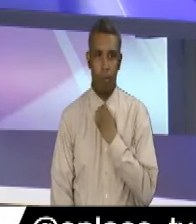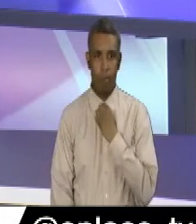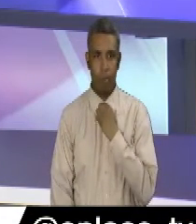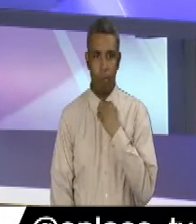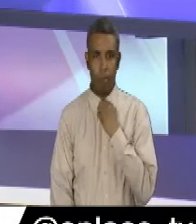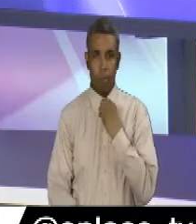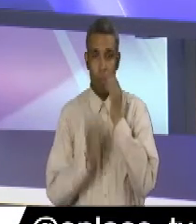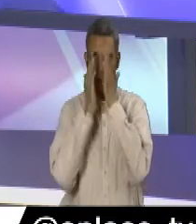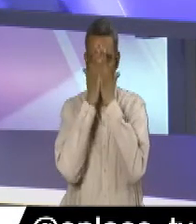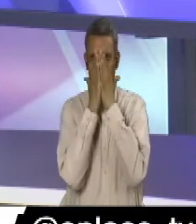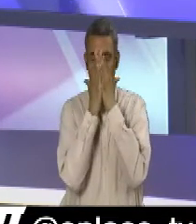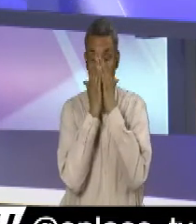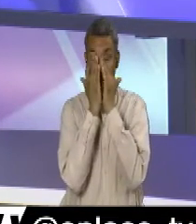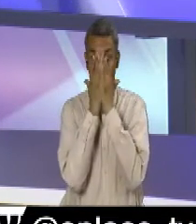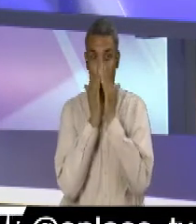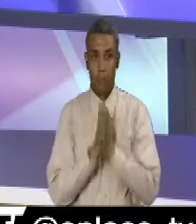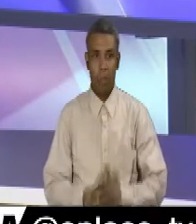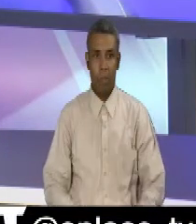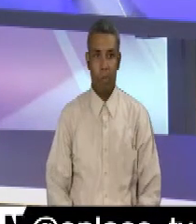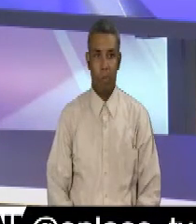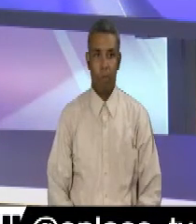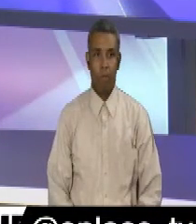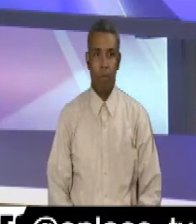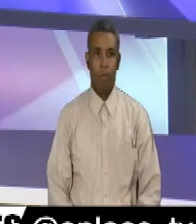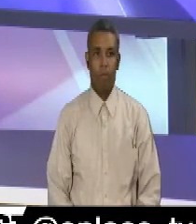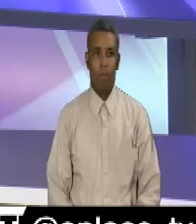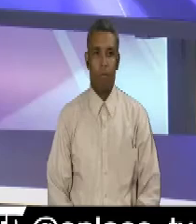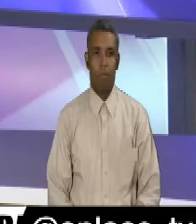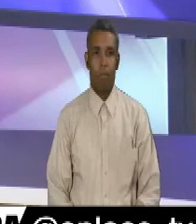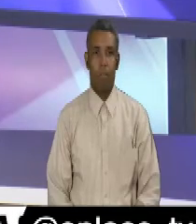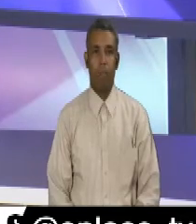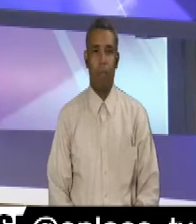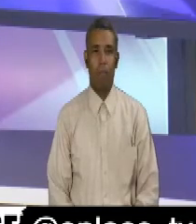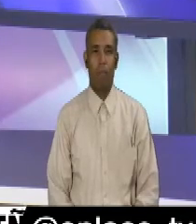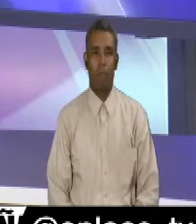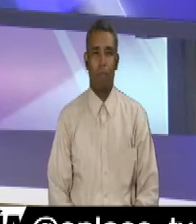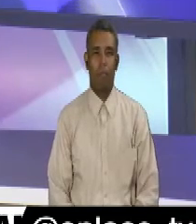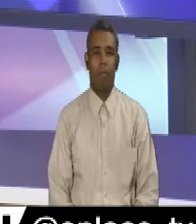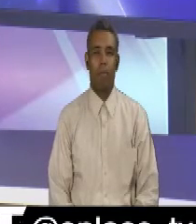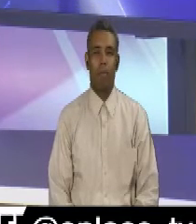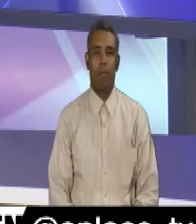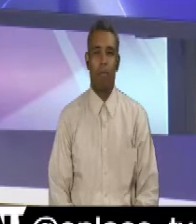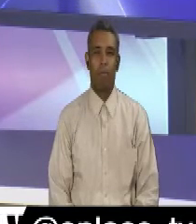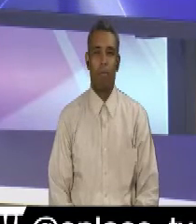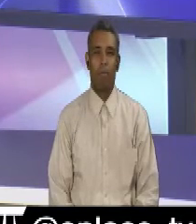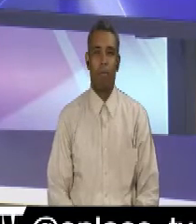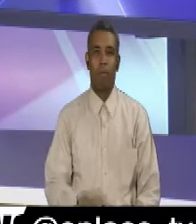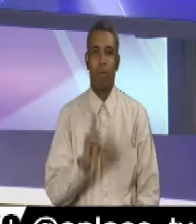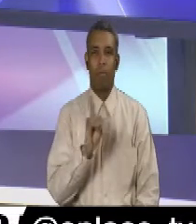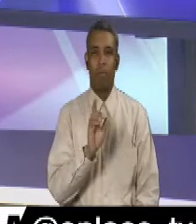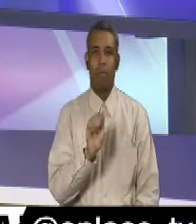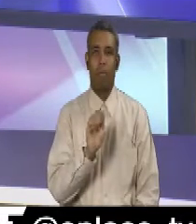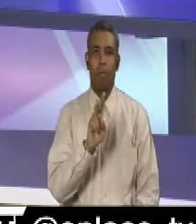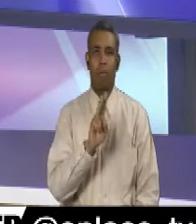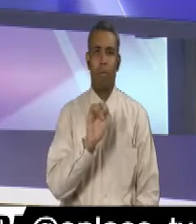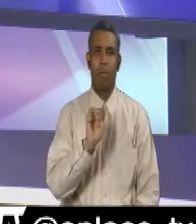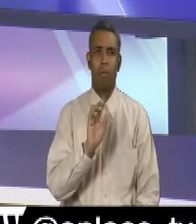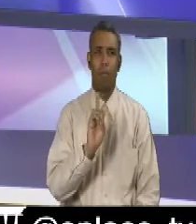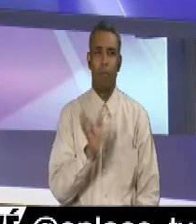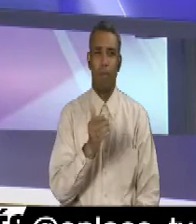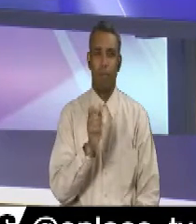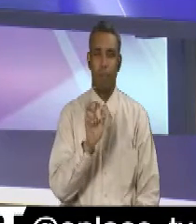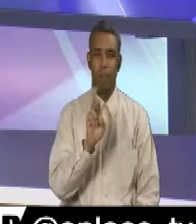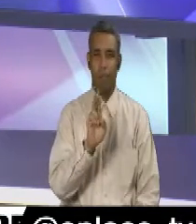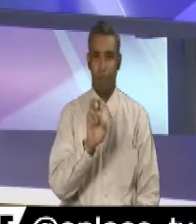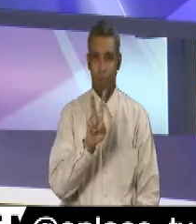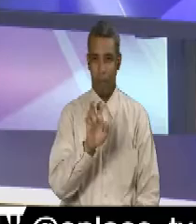líder social David Ravelo Crespo, defensor de derechos humanos, sindicado a 13 años de prisión y que recobró su libertad